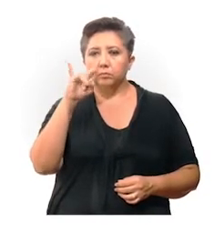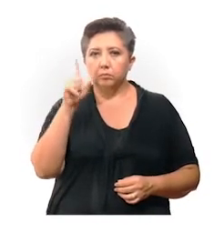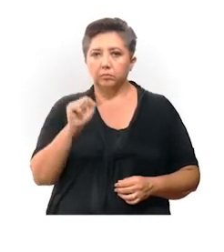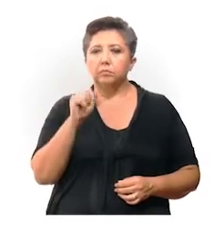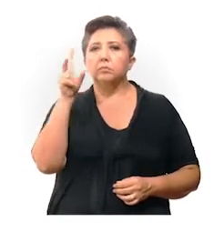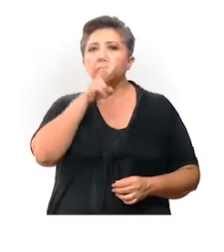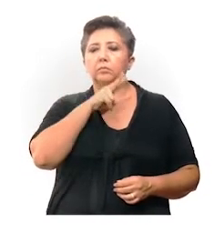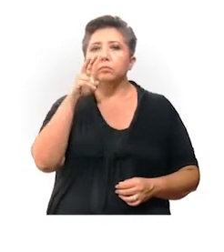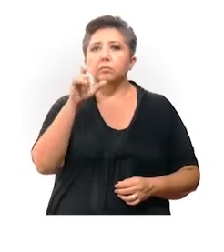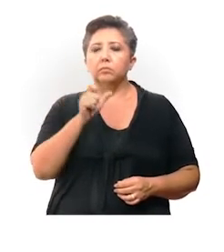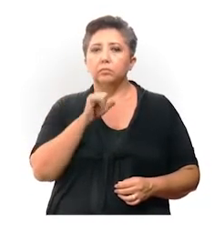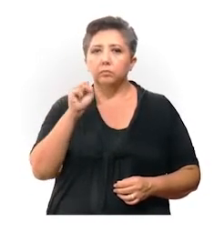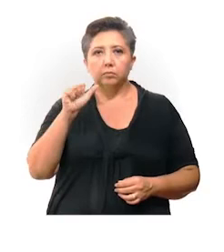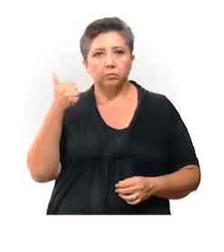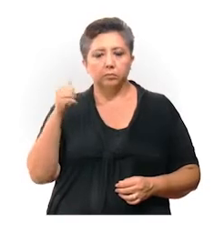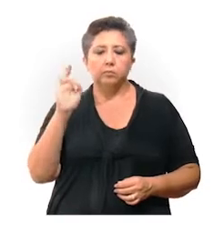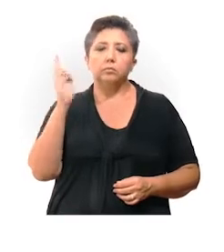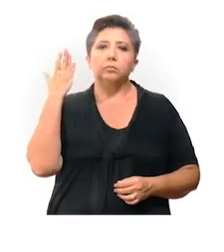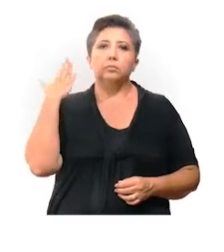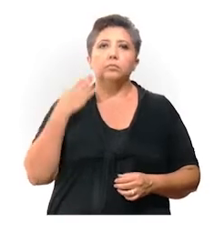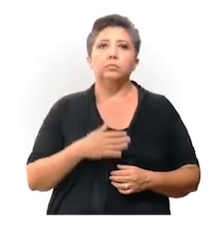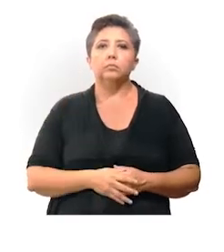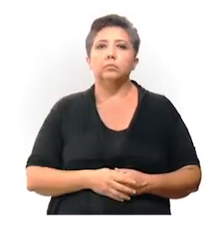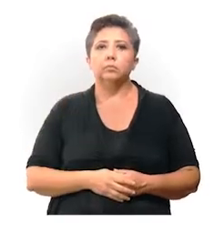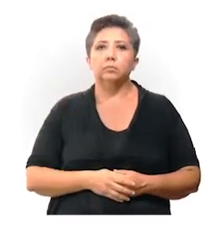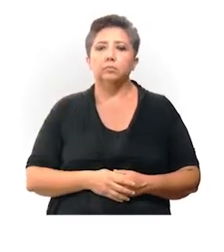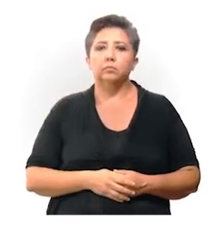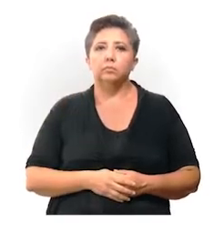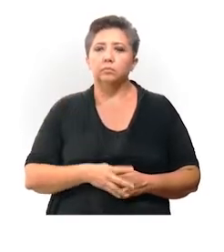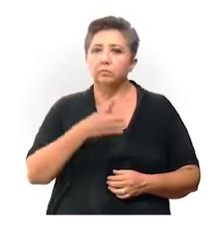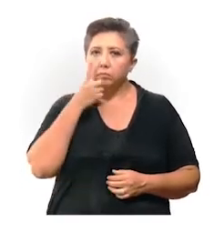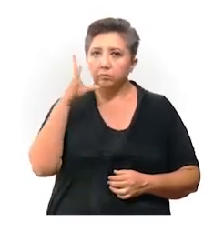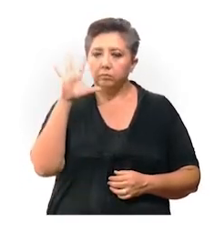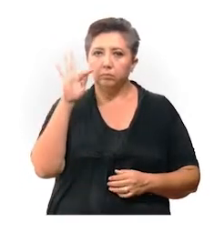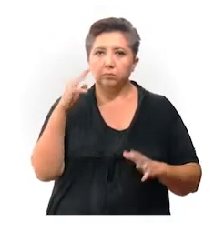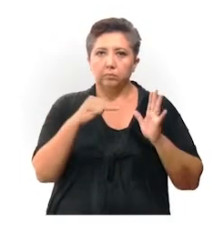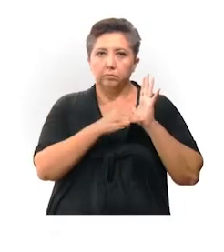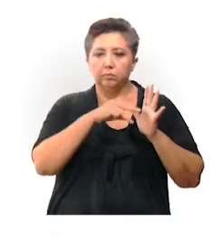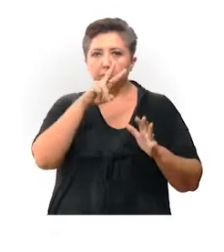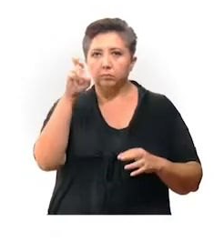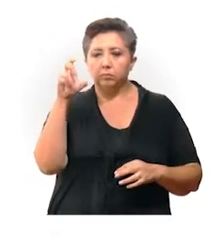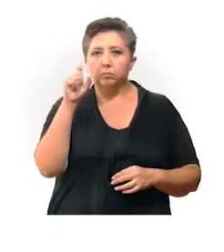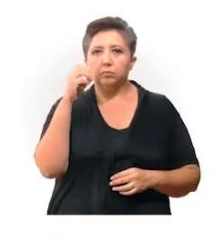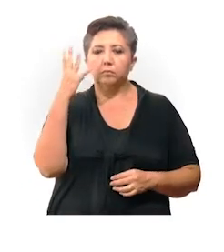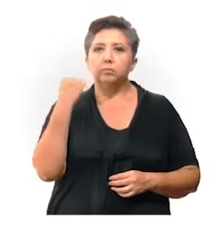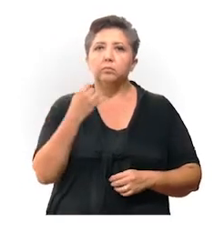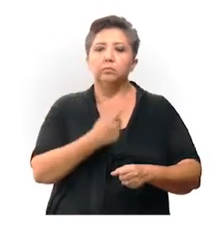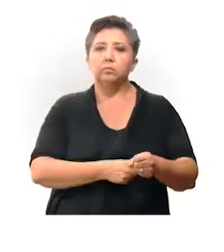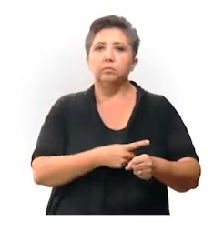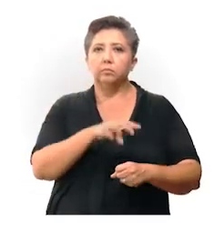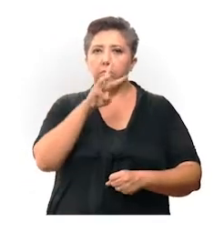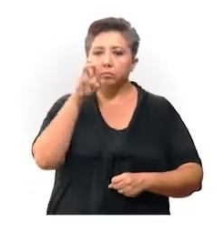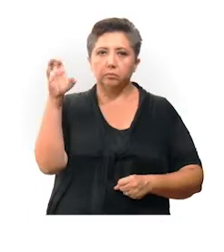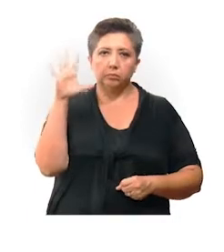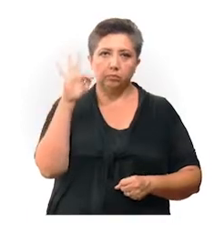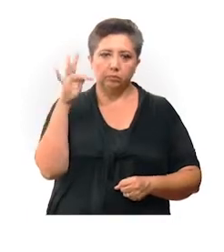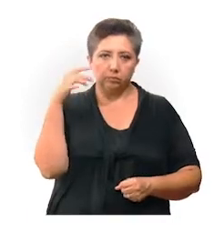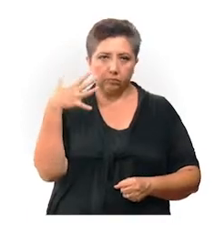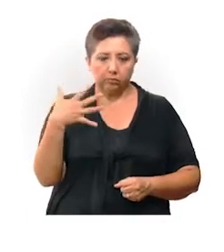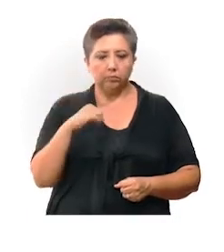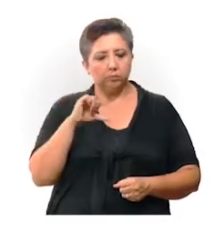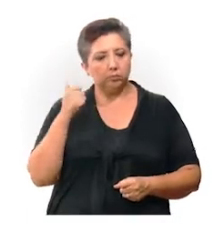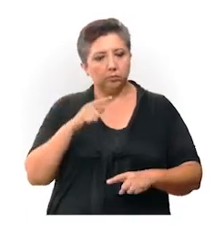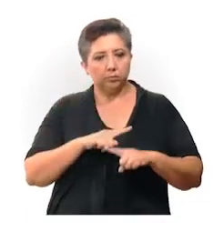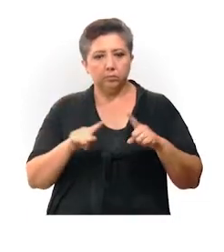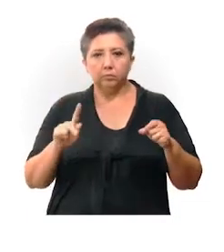Muxupip, Valladolid y Xochitl y 1 foráneo. De los 40,229 casos positivos, 345 son